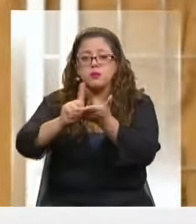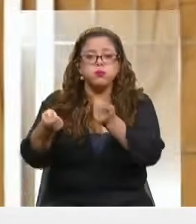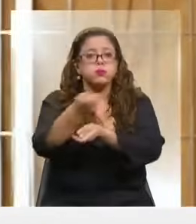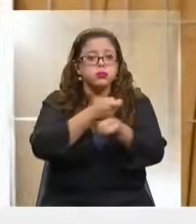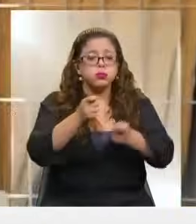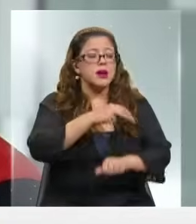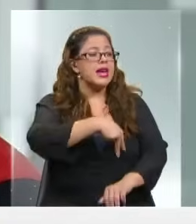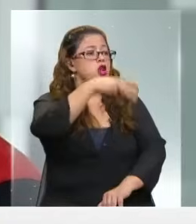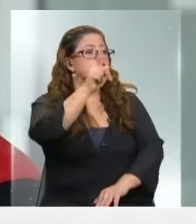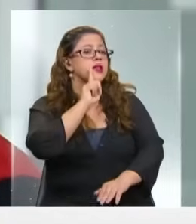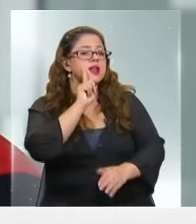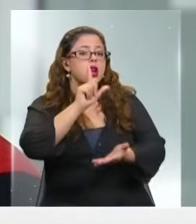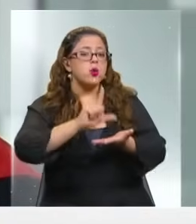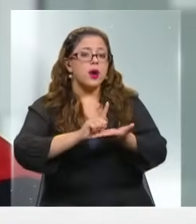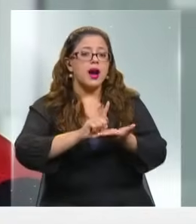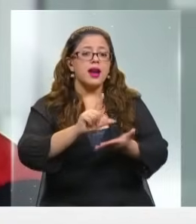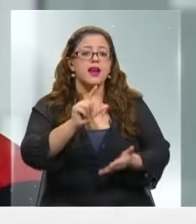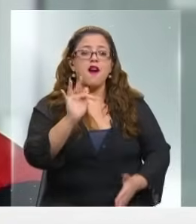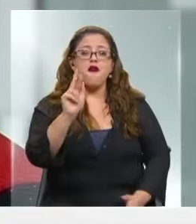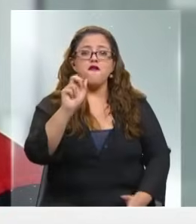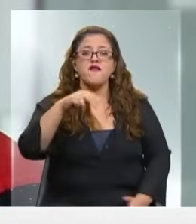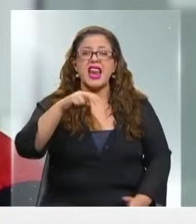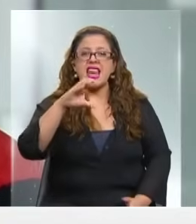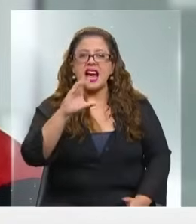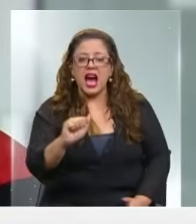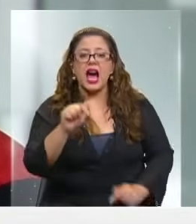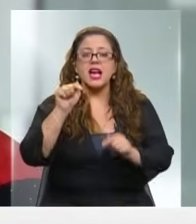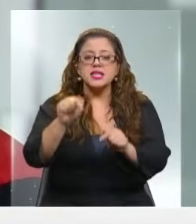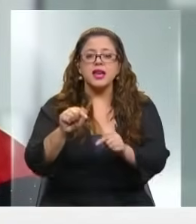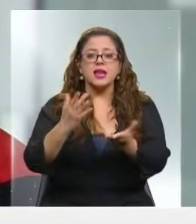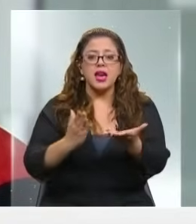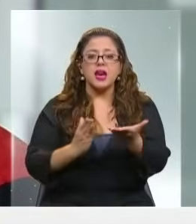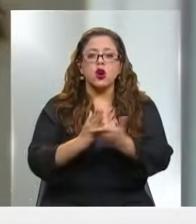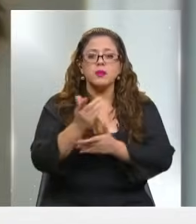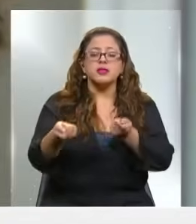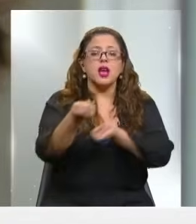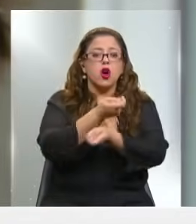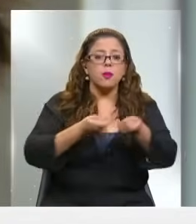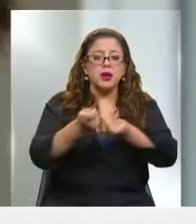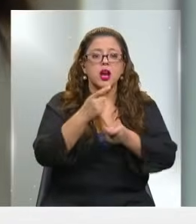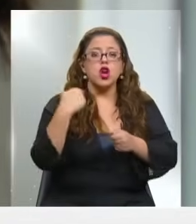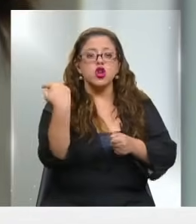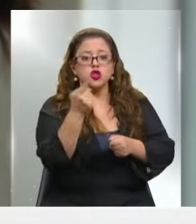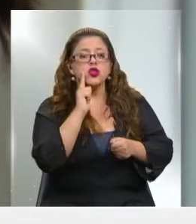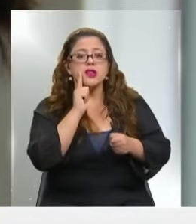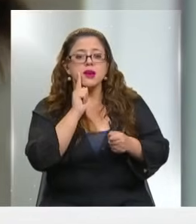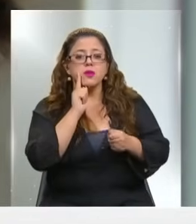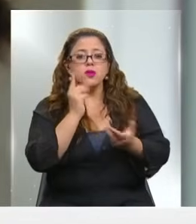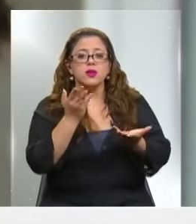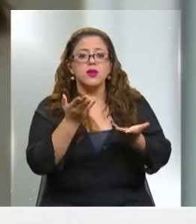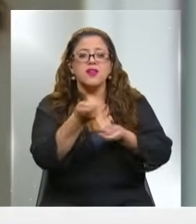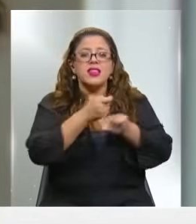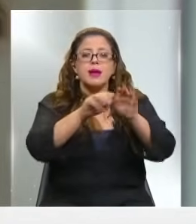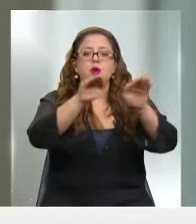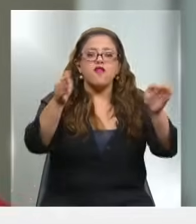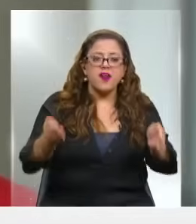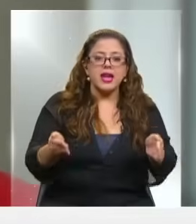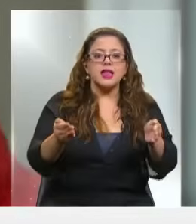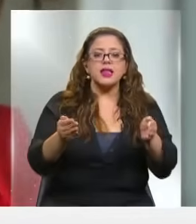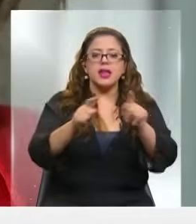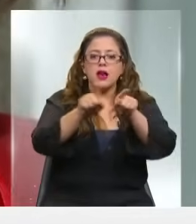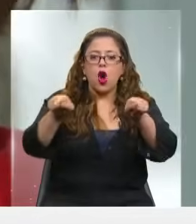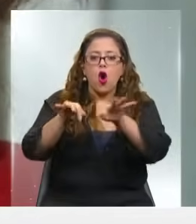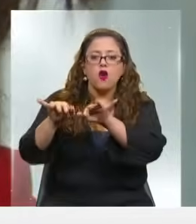norte tiene una zona franca. Entonces ahí iniciaron un comercio. Nosotros tenemos muebles. El mueble para la oficina